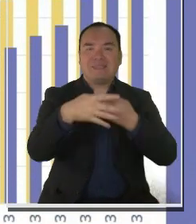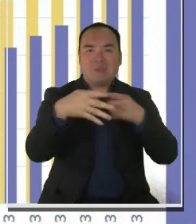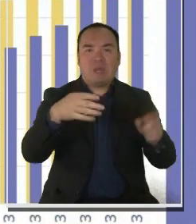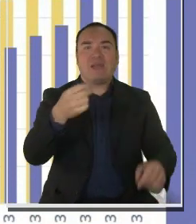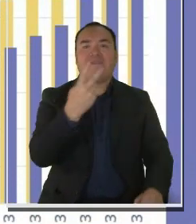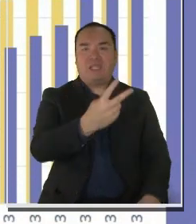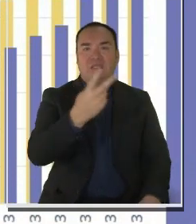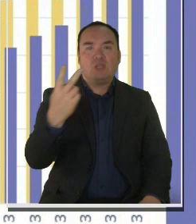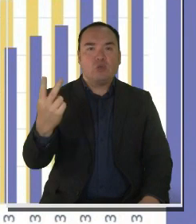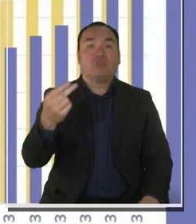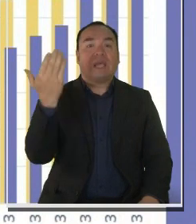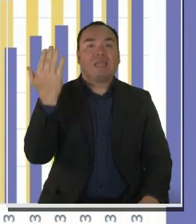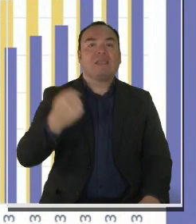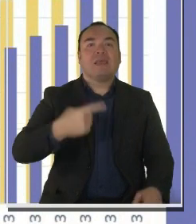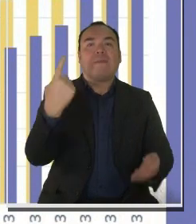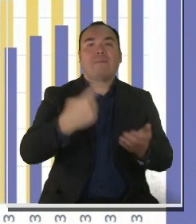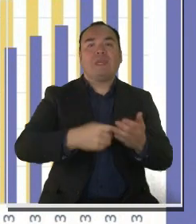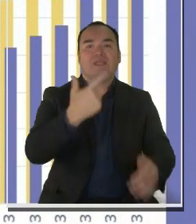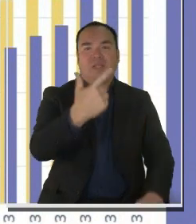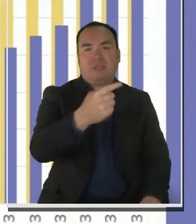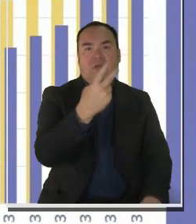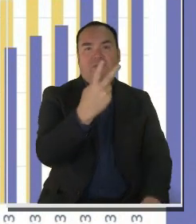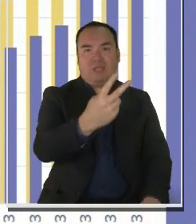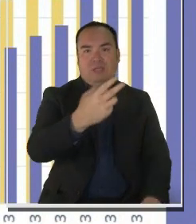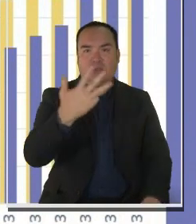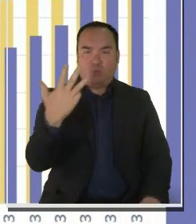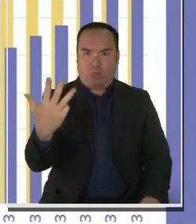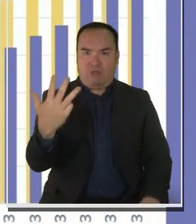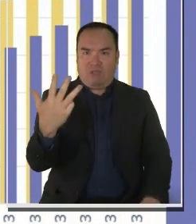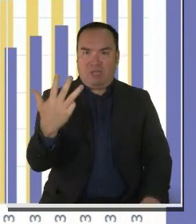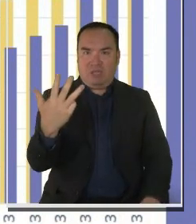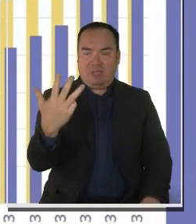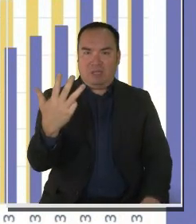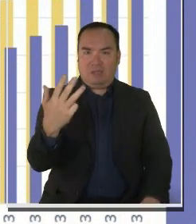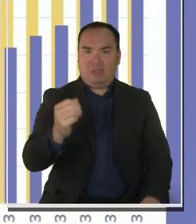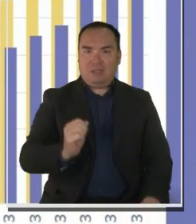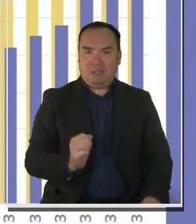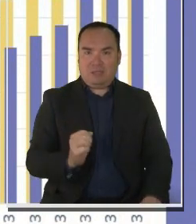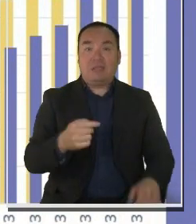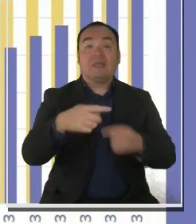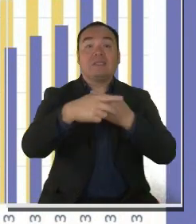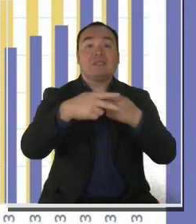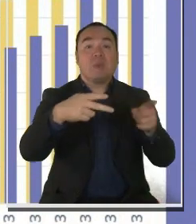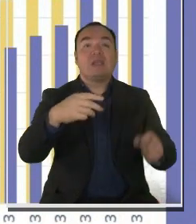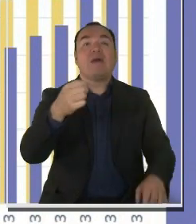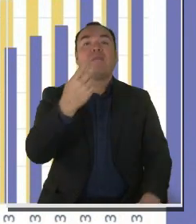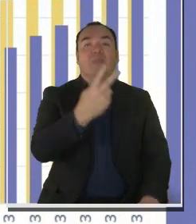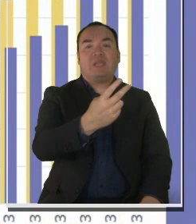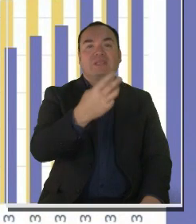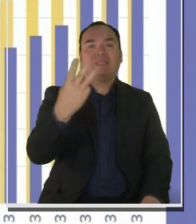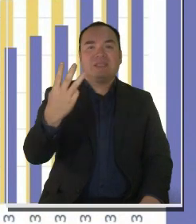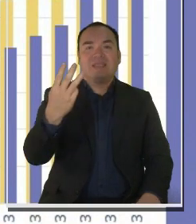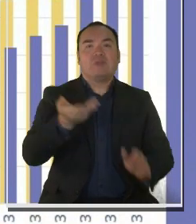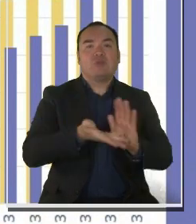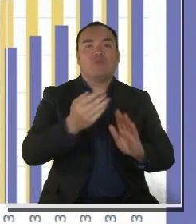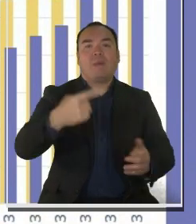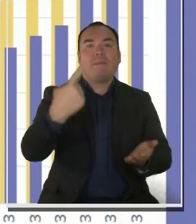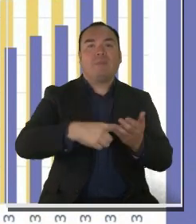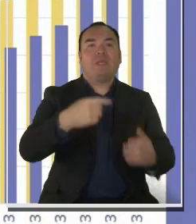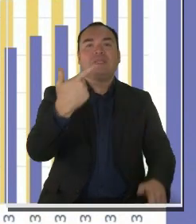22 eran de 1.729 casos, y en la semana 23 de